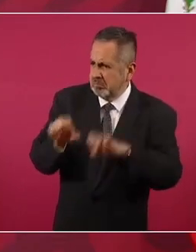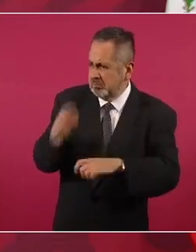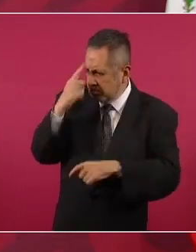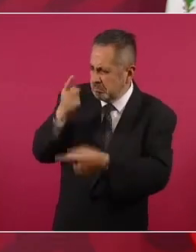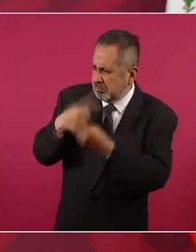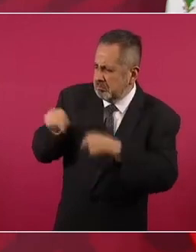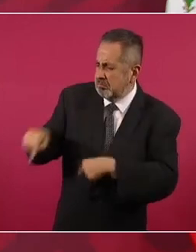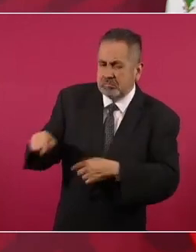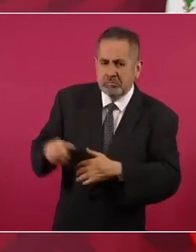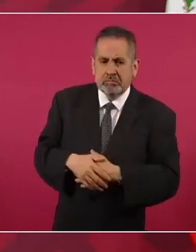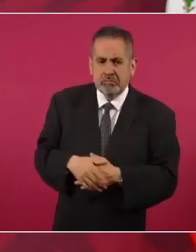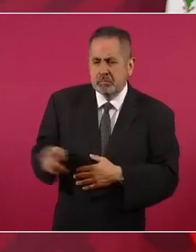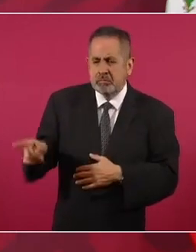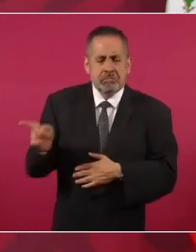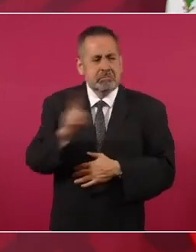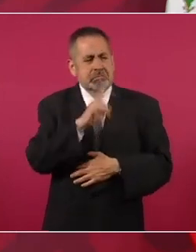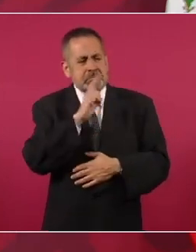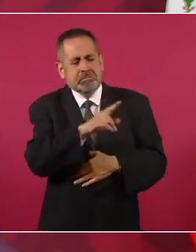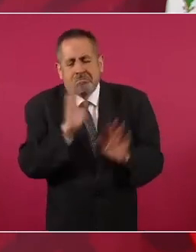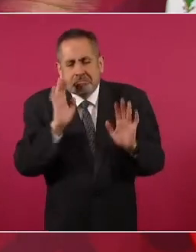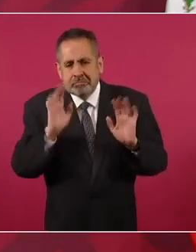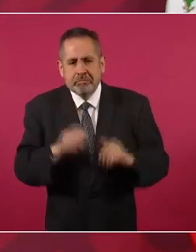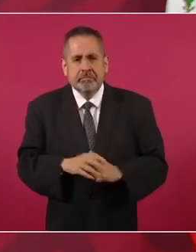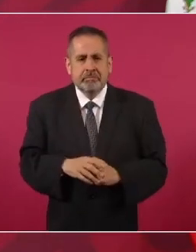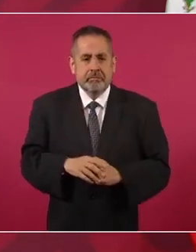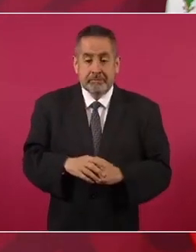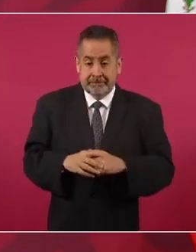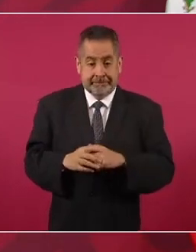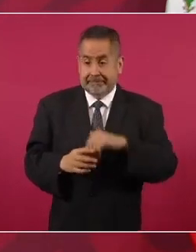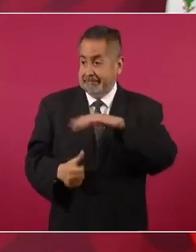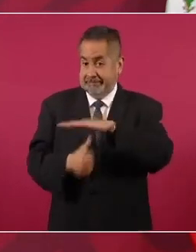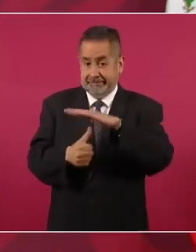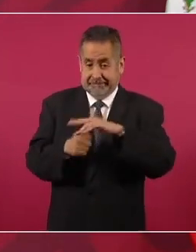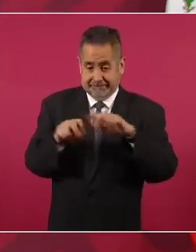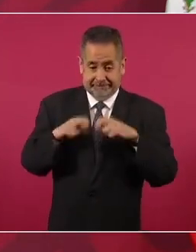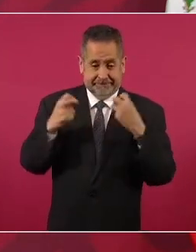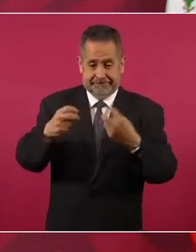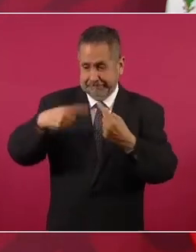Y ya no sé qué le contestó Silvio. Y en la mesa